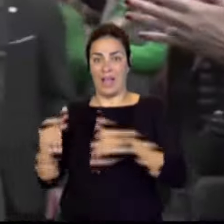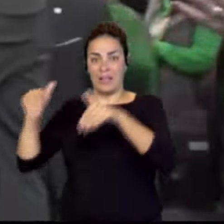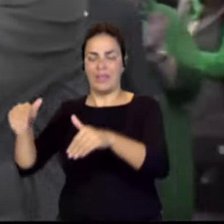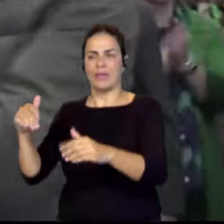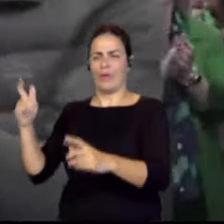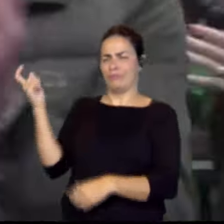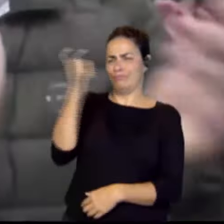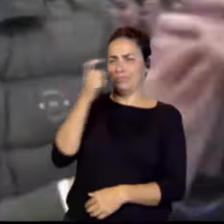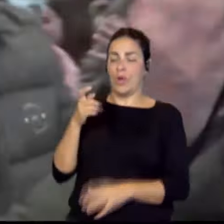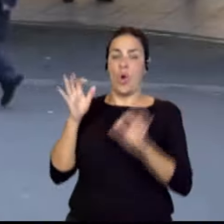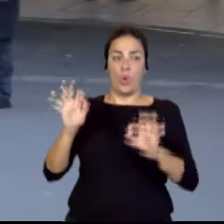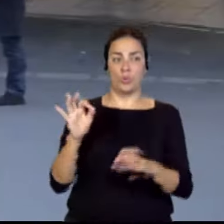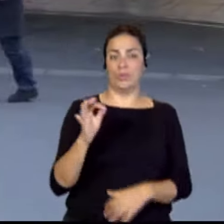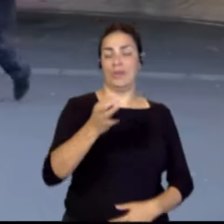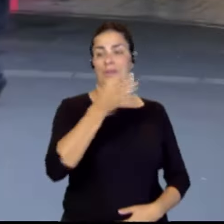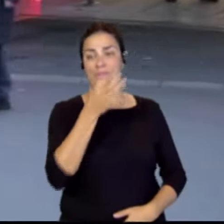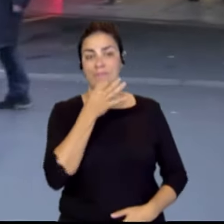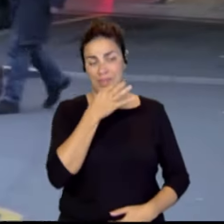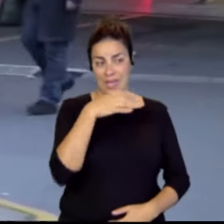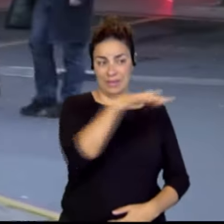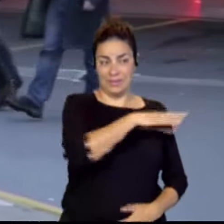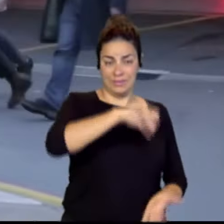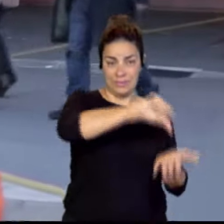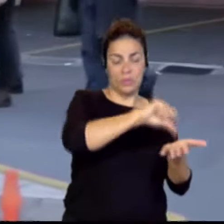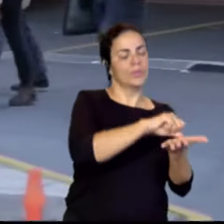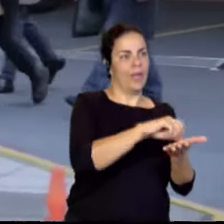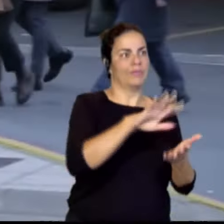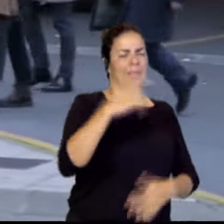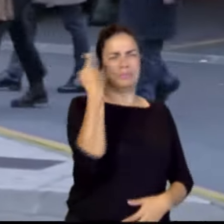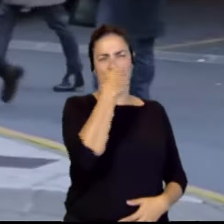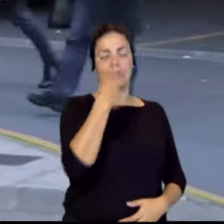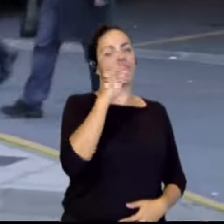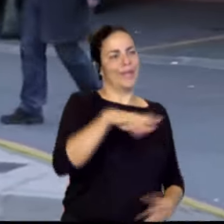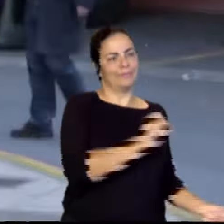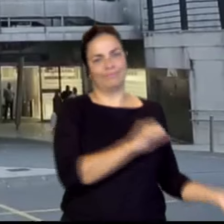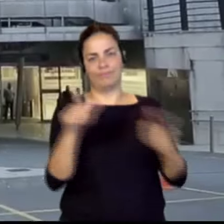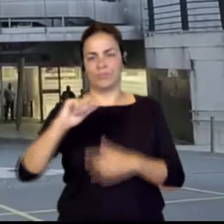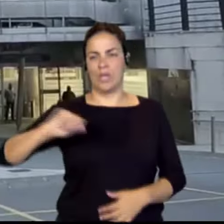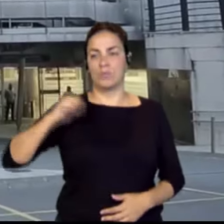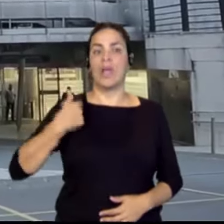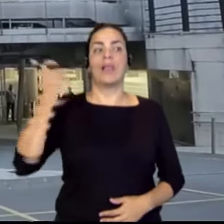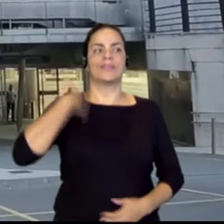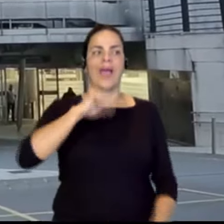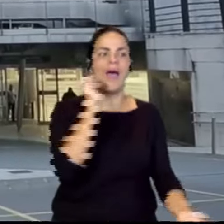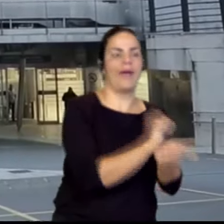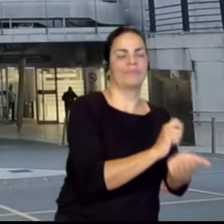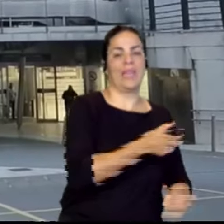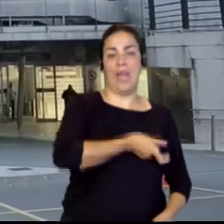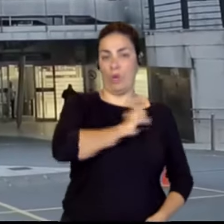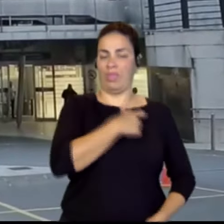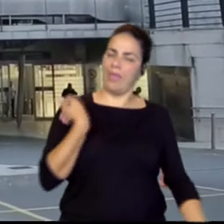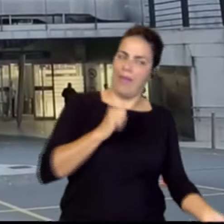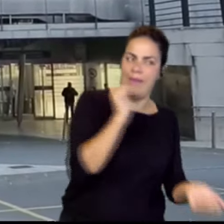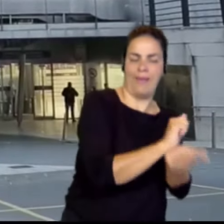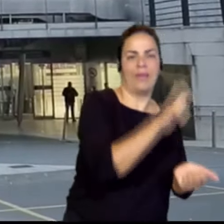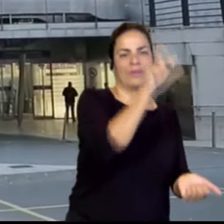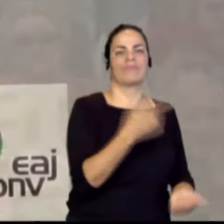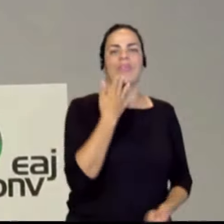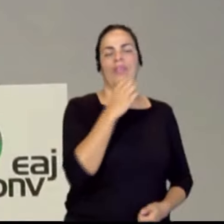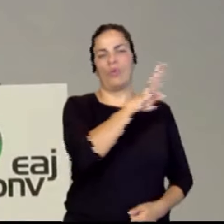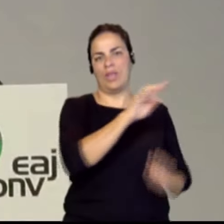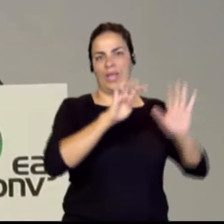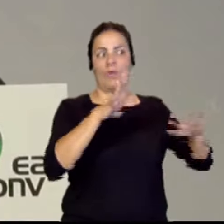un mitin en baracaldo tuvo que ser trasladado al hospital la chancha ha detenido un hombre de 49 años como autor de la agresión este tipo de